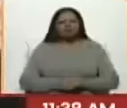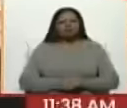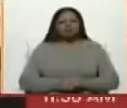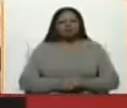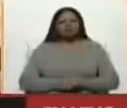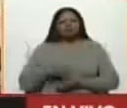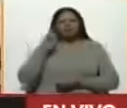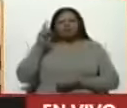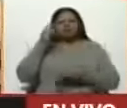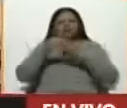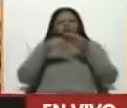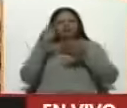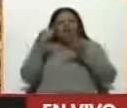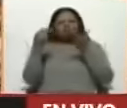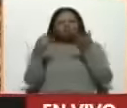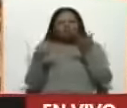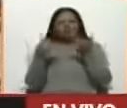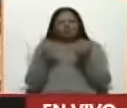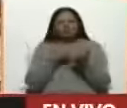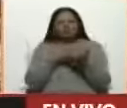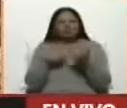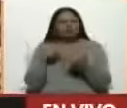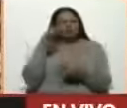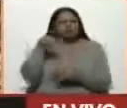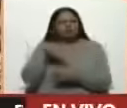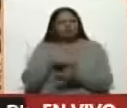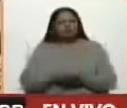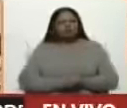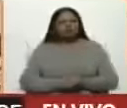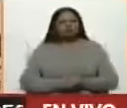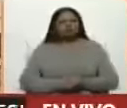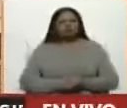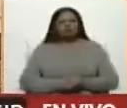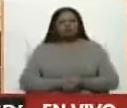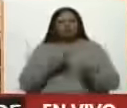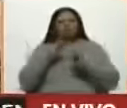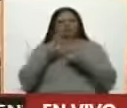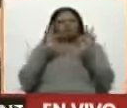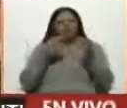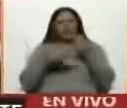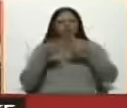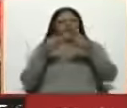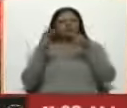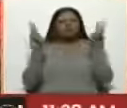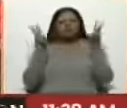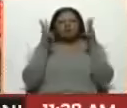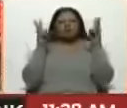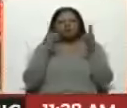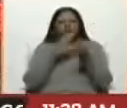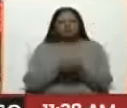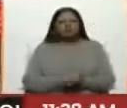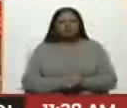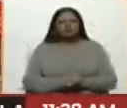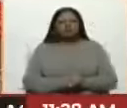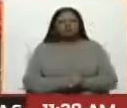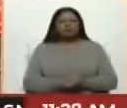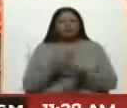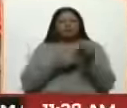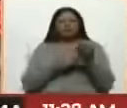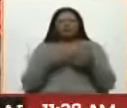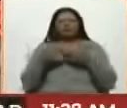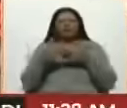Necesitan montar su expediente. Nosotros también, por eso hablo de construir la victoria, antes,